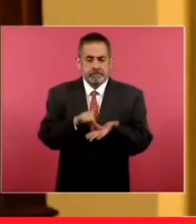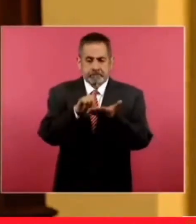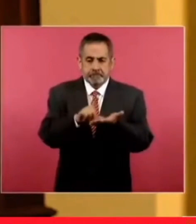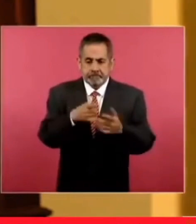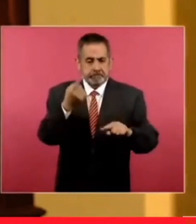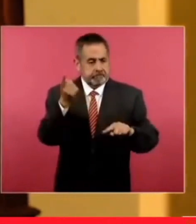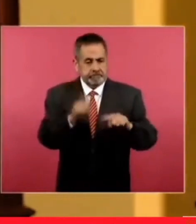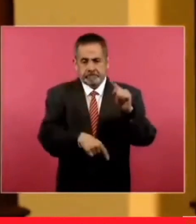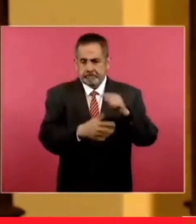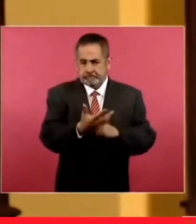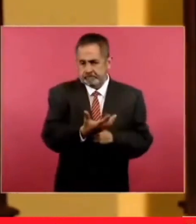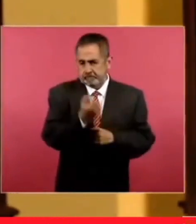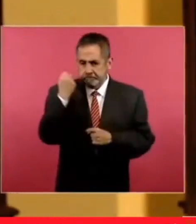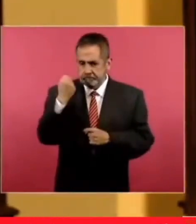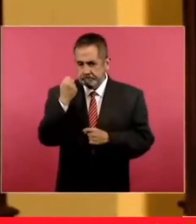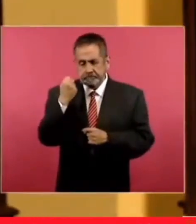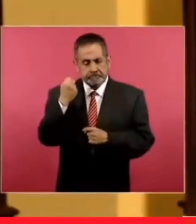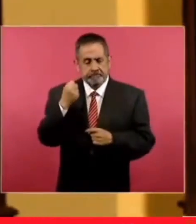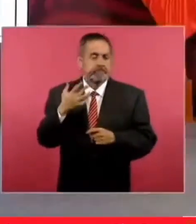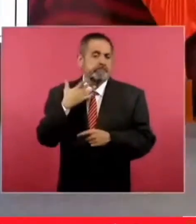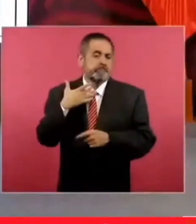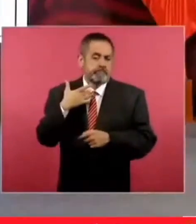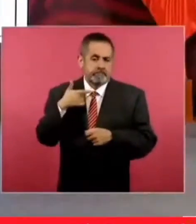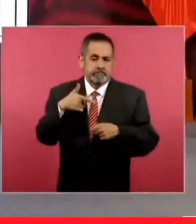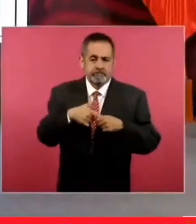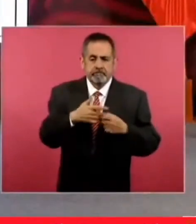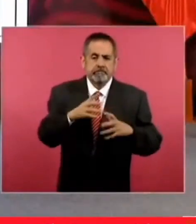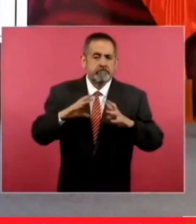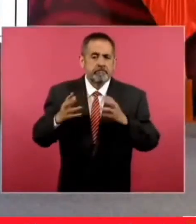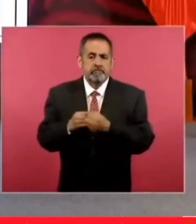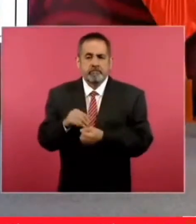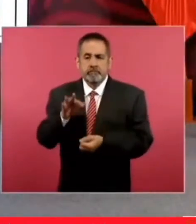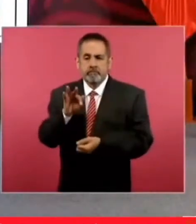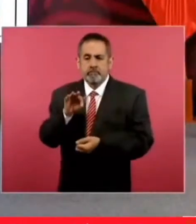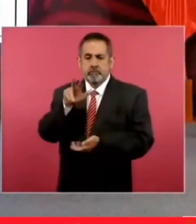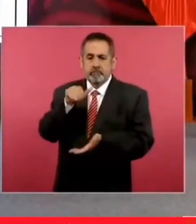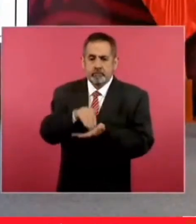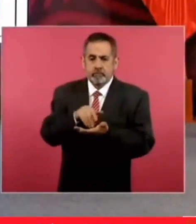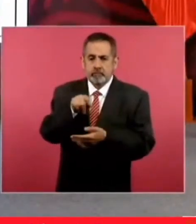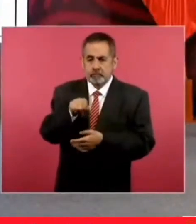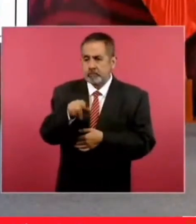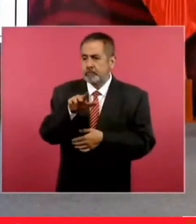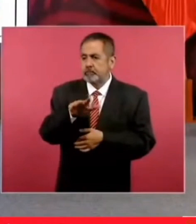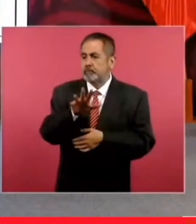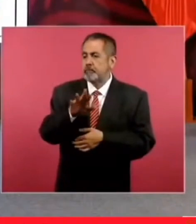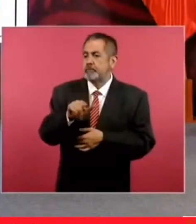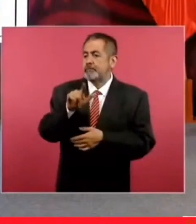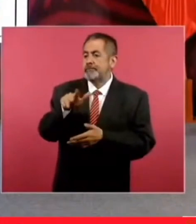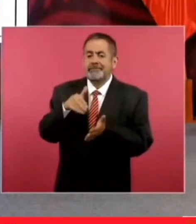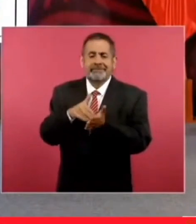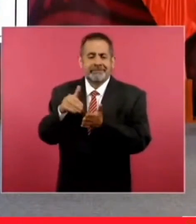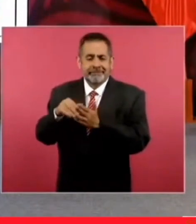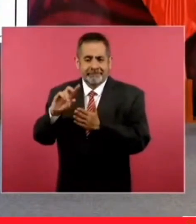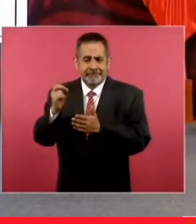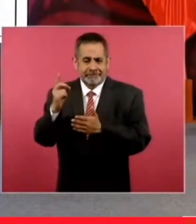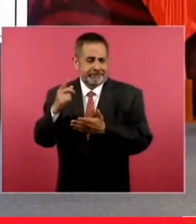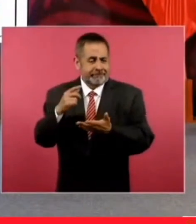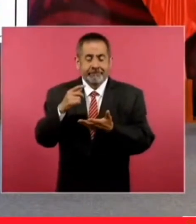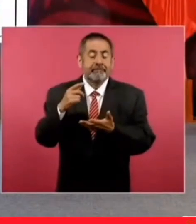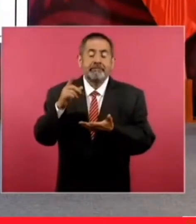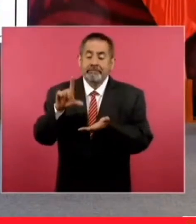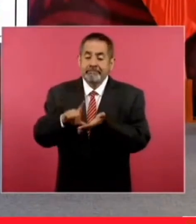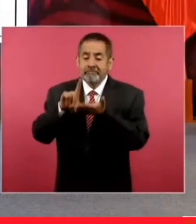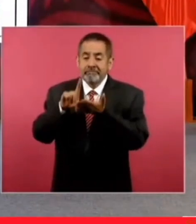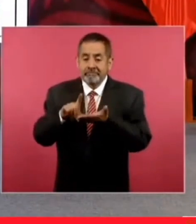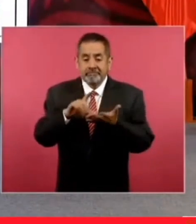combustible recuperado para un total de 48.5 millones de litros en la